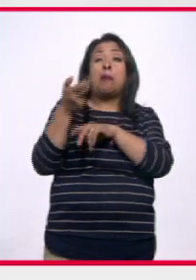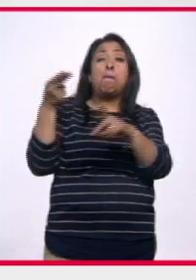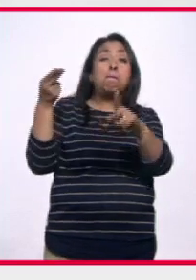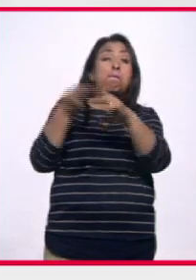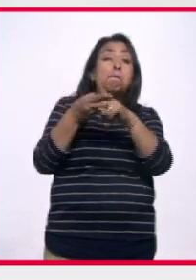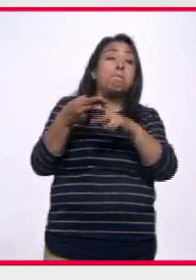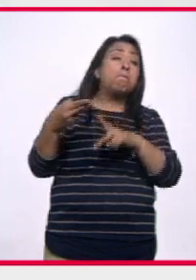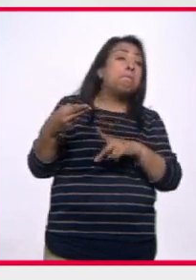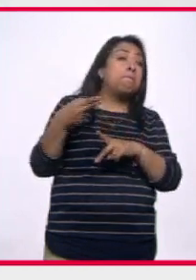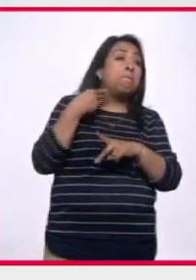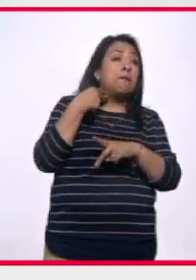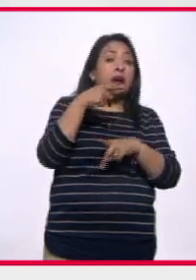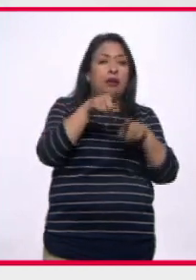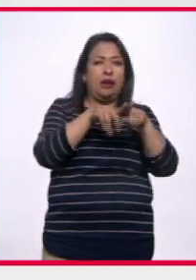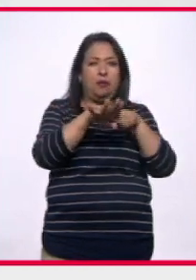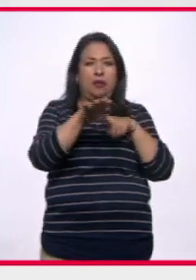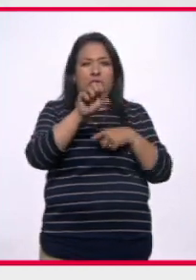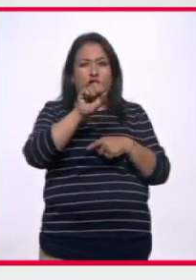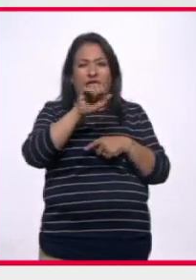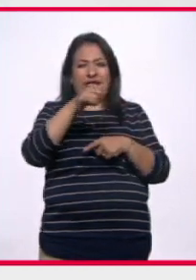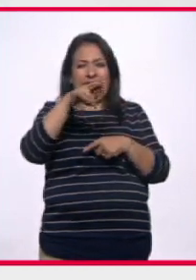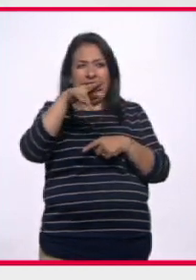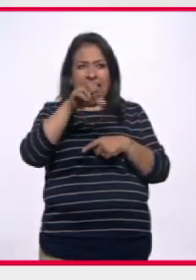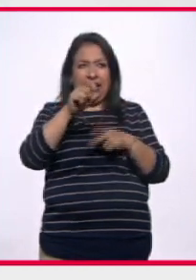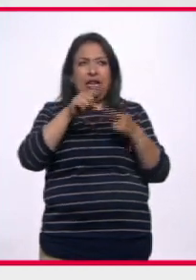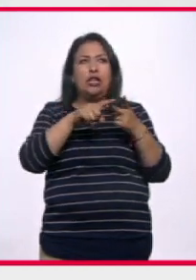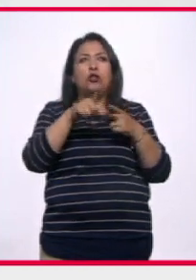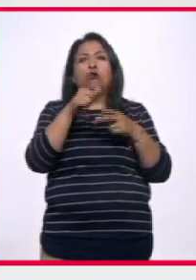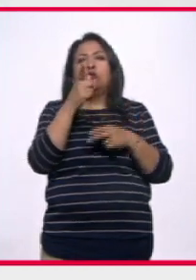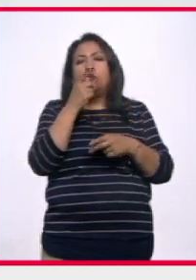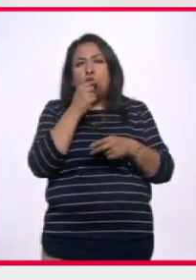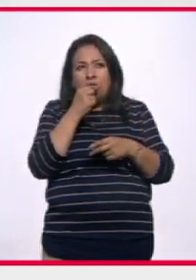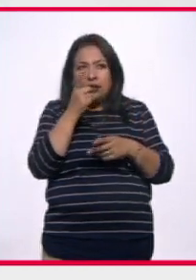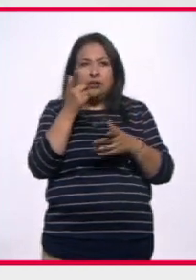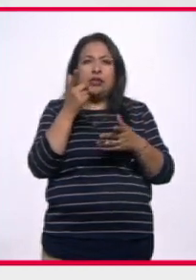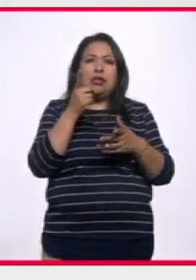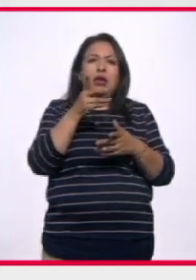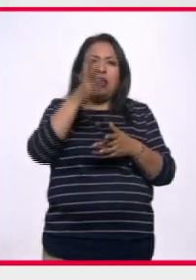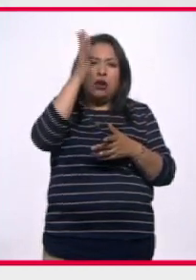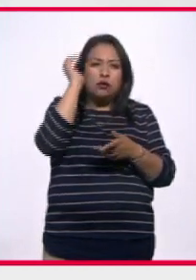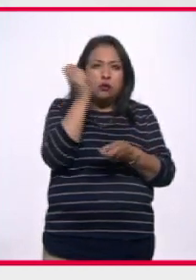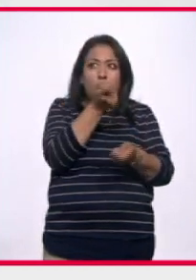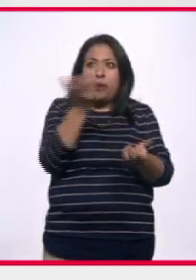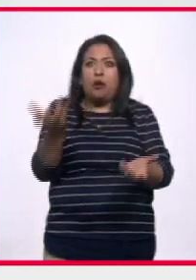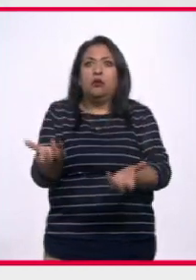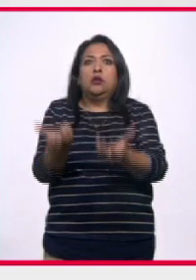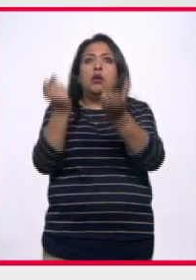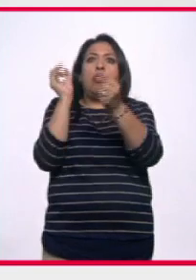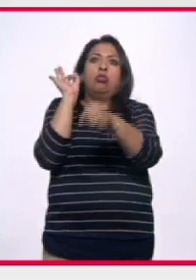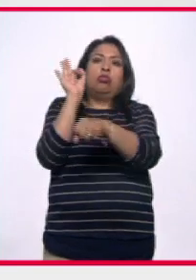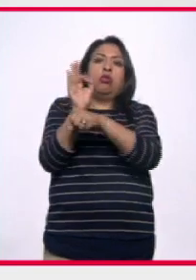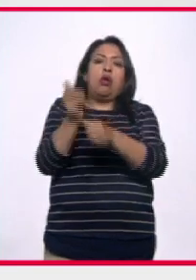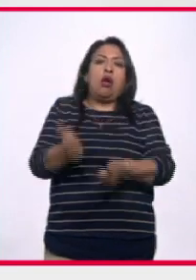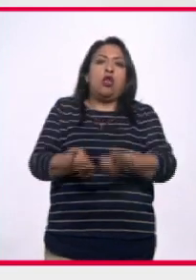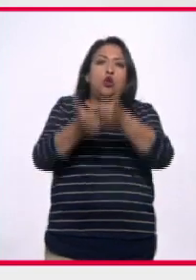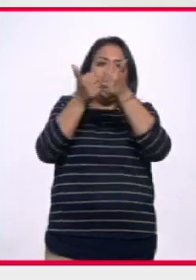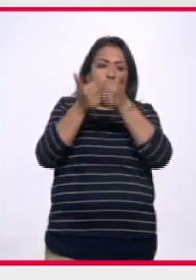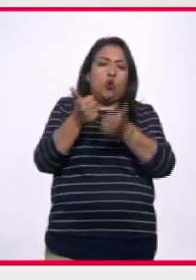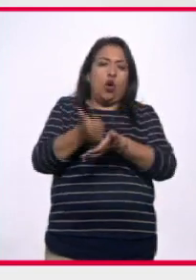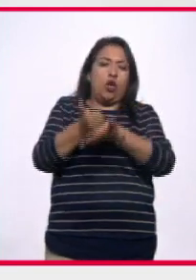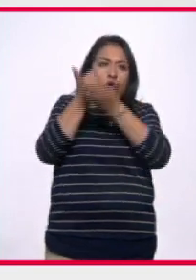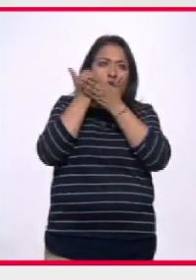entonces este el hermano de siqueiros y policías y bomberos lo salvaron pero llegó a la casa con